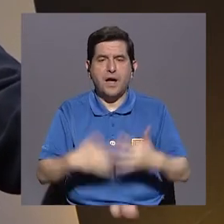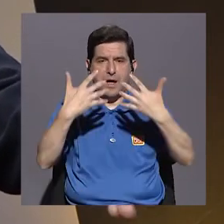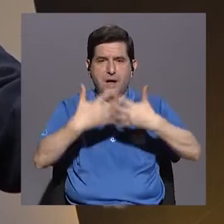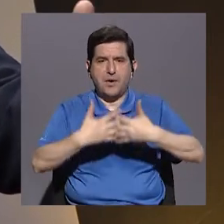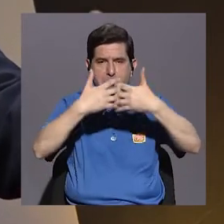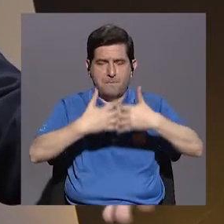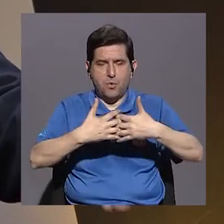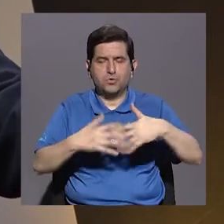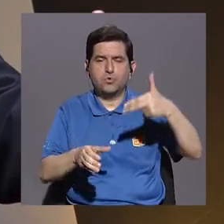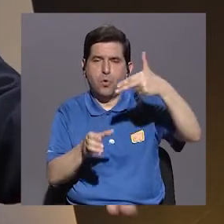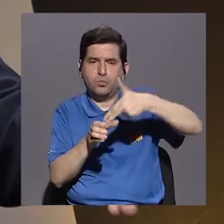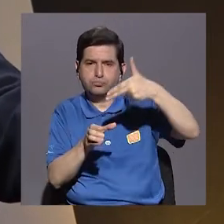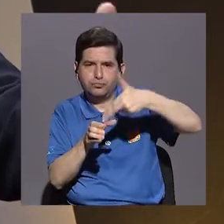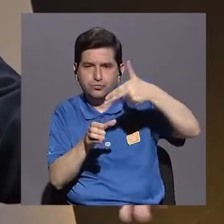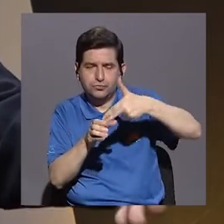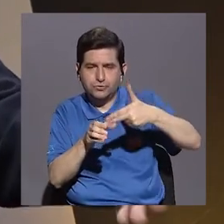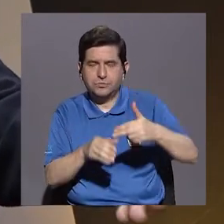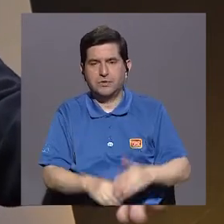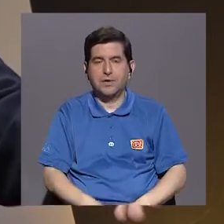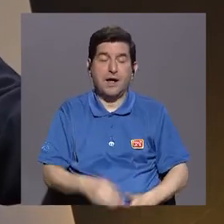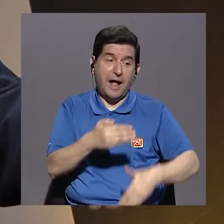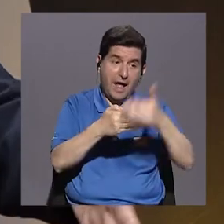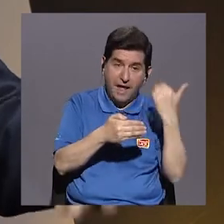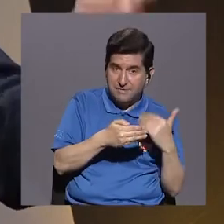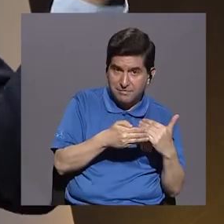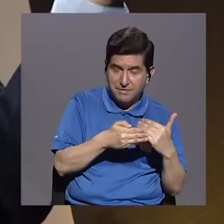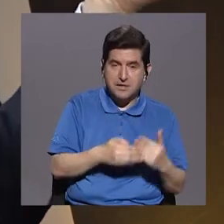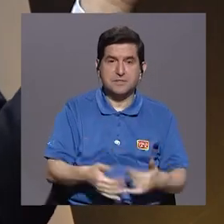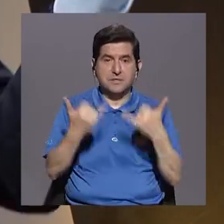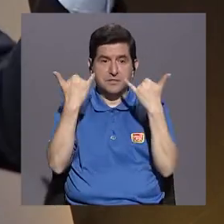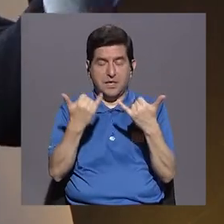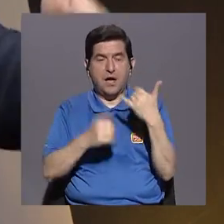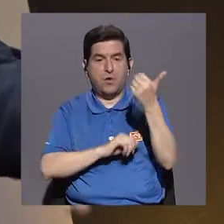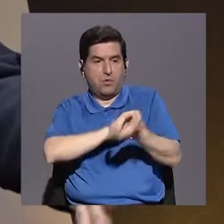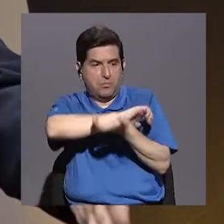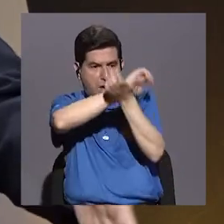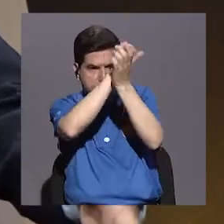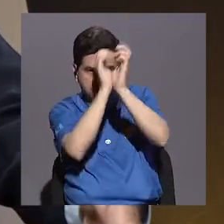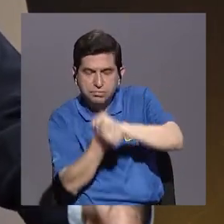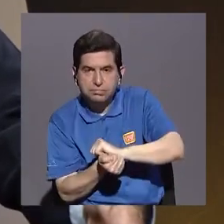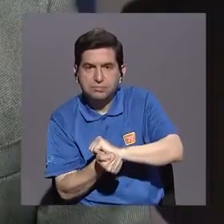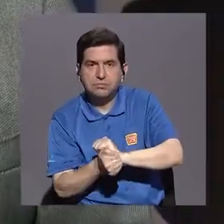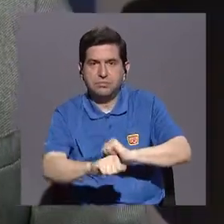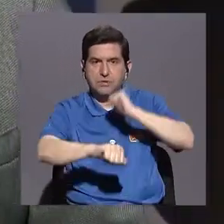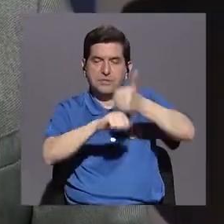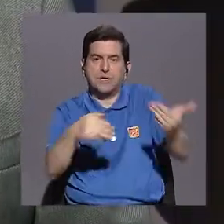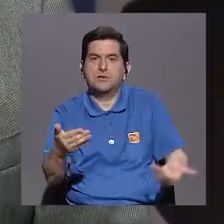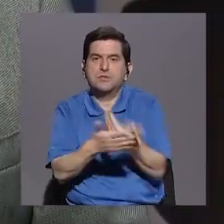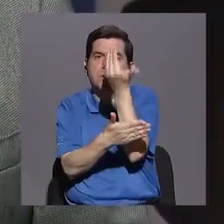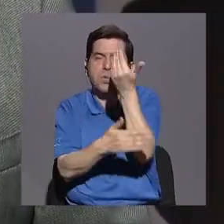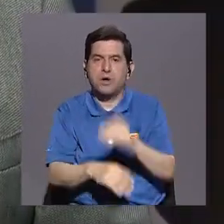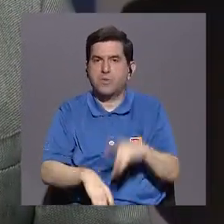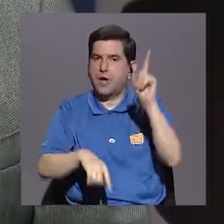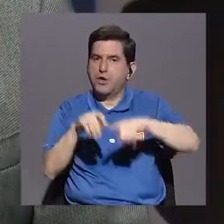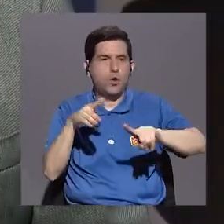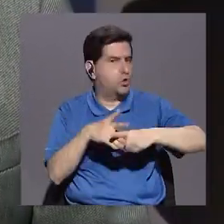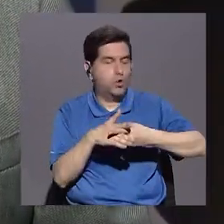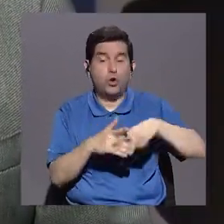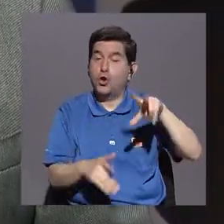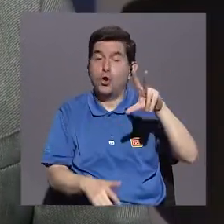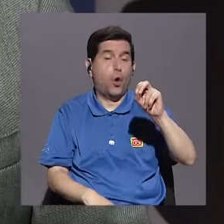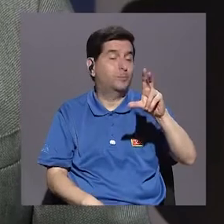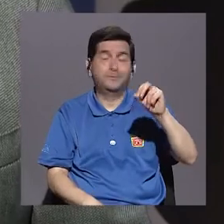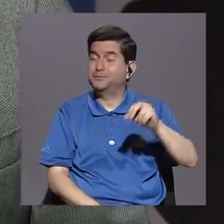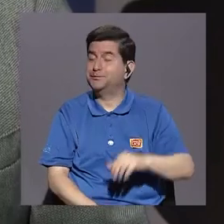combustión un momento en el vehículo va a tener que ser movida y poner una nueva si no se puede reparar no no